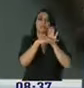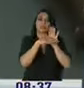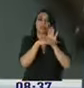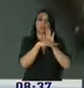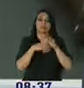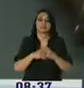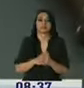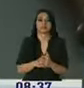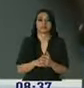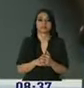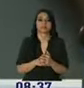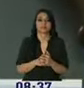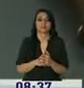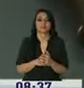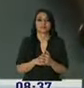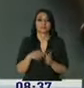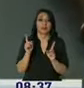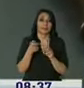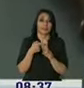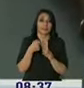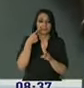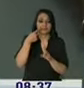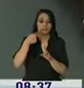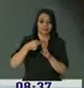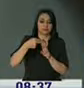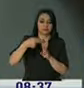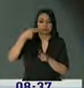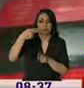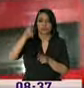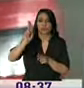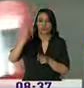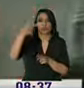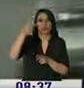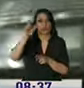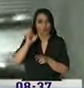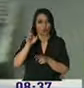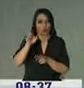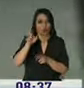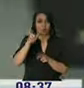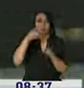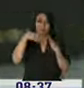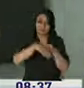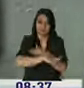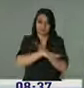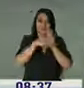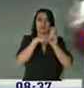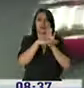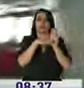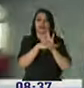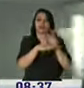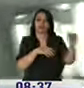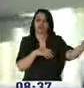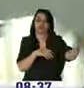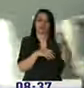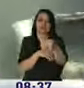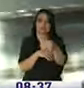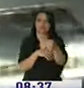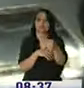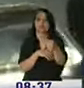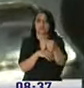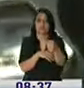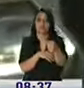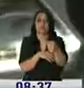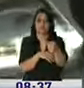ubica al ciudadano Hugo Roberto LL al interior del banco, el mismo